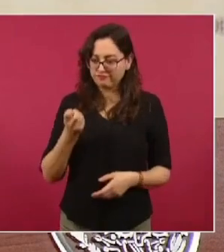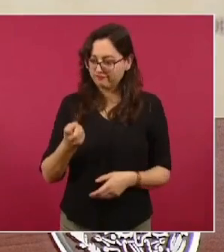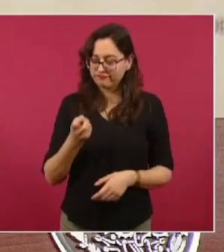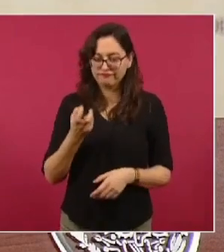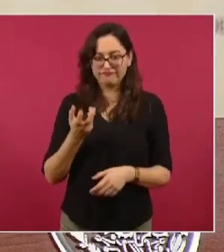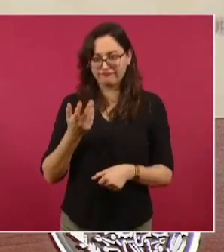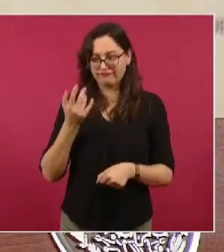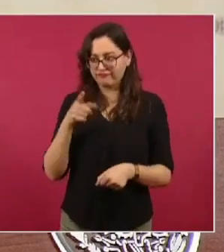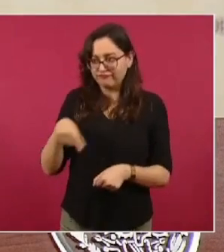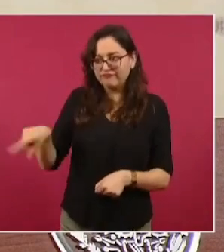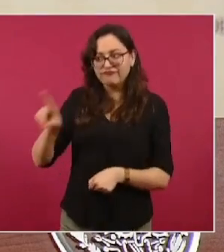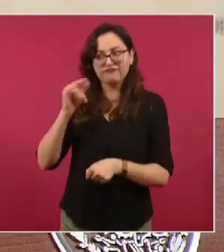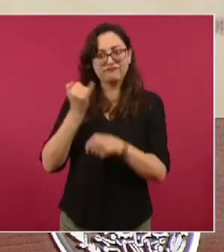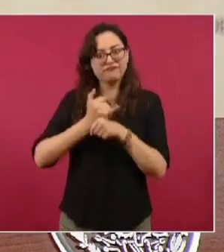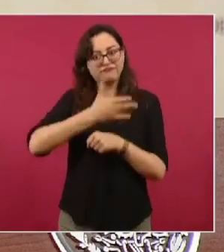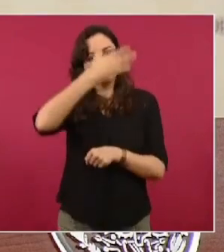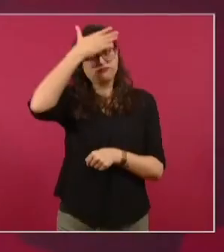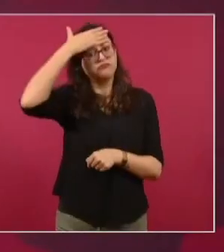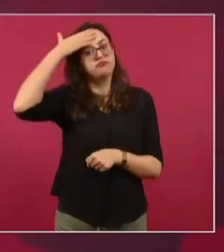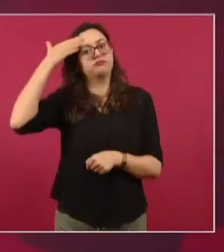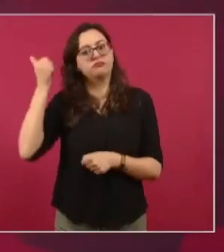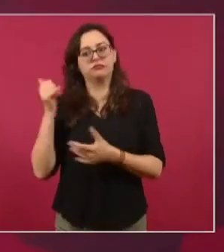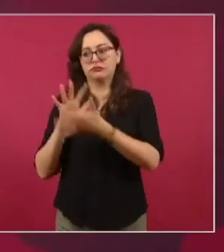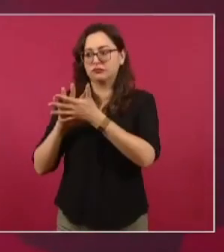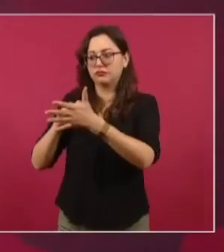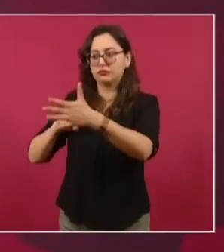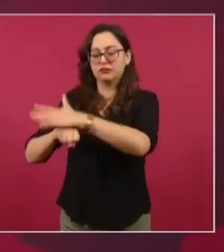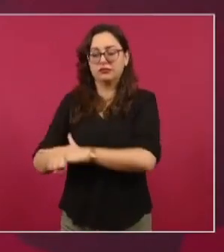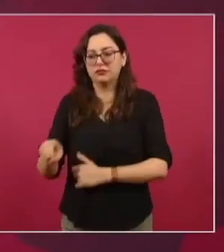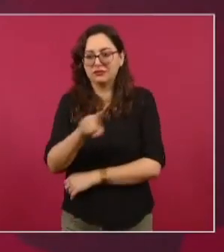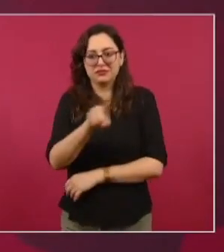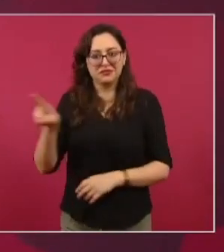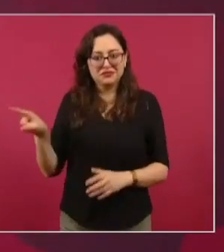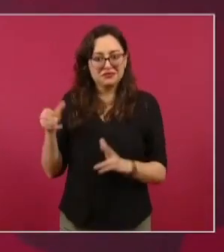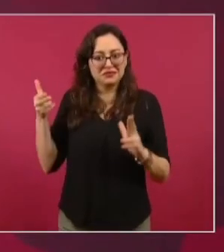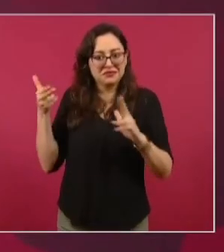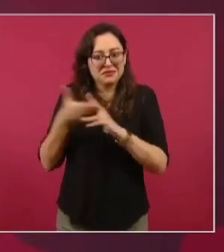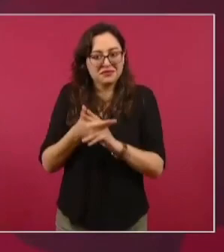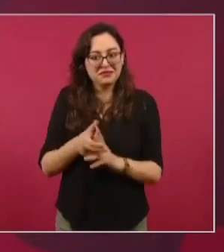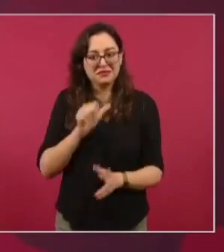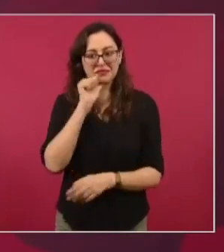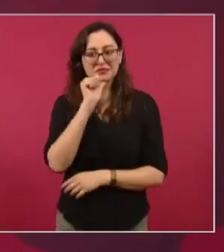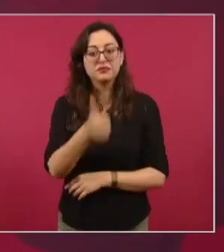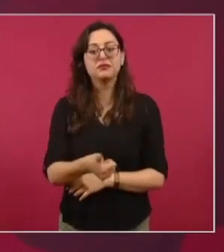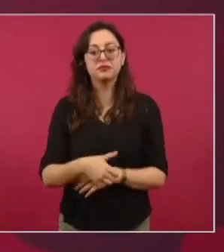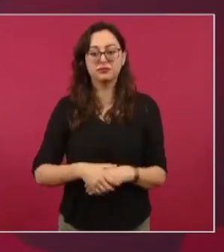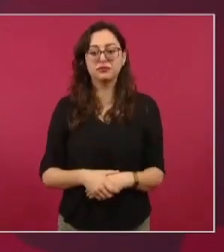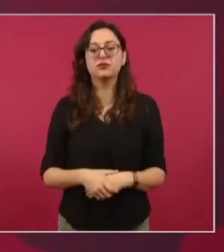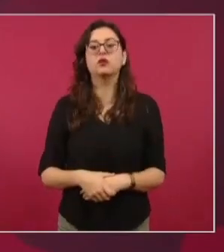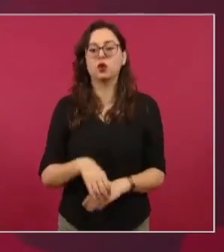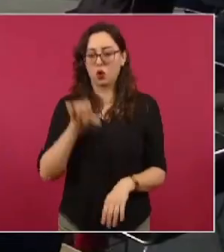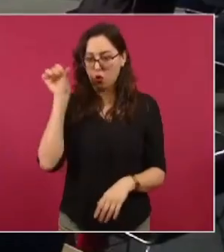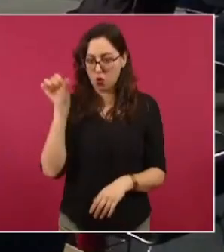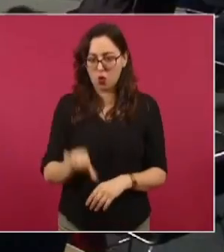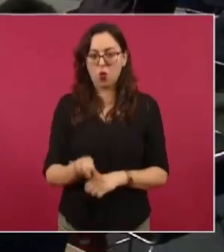inocente y los tienen detenidos Rosa Isela los va a atender